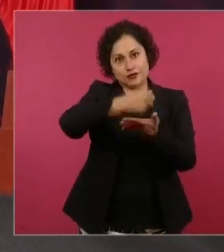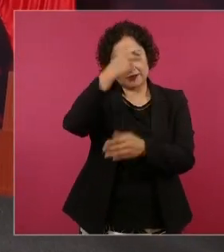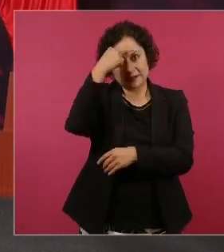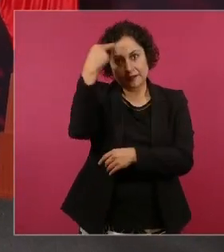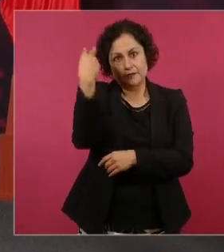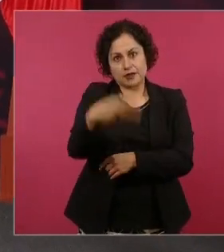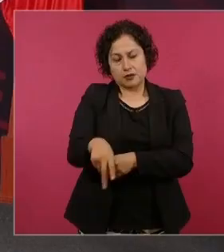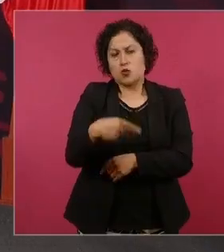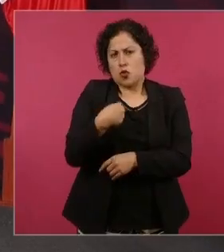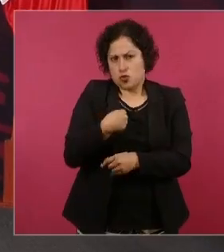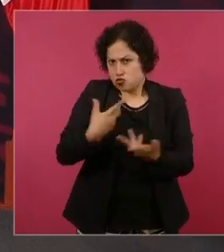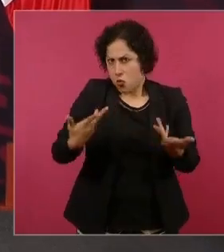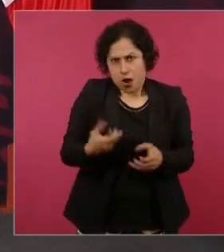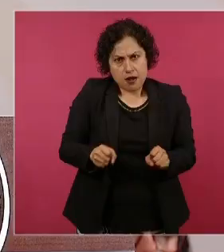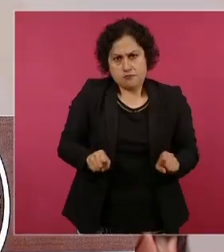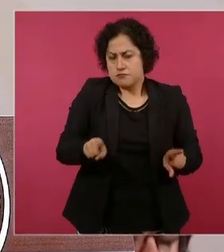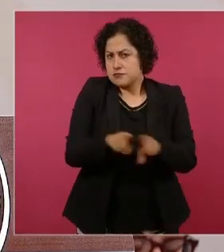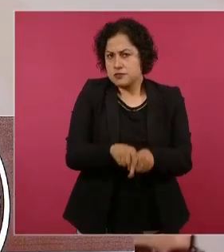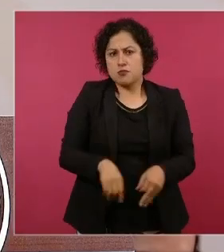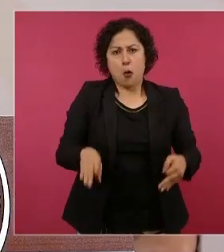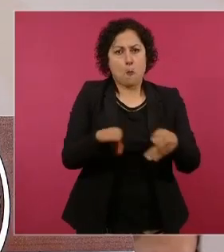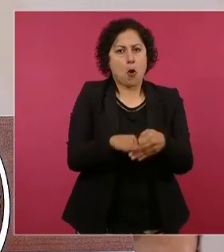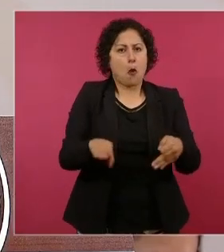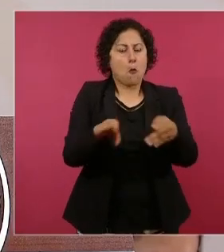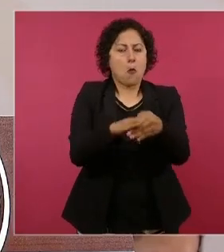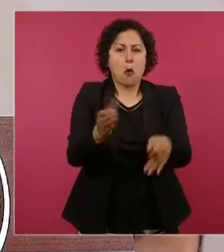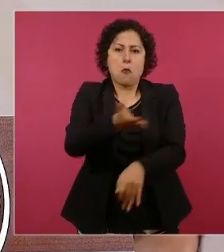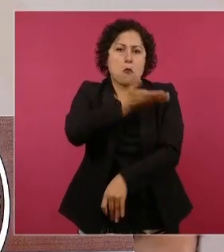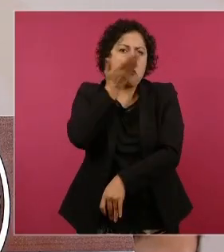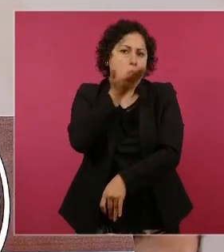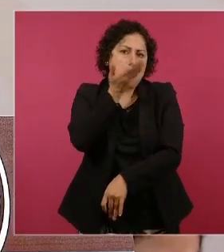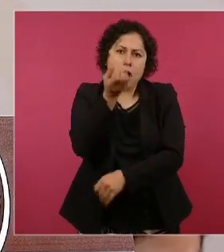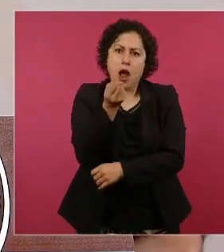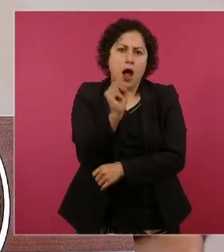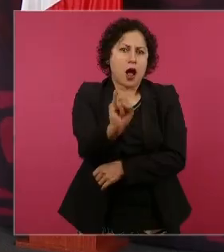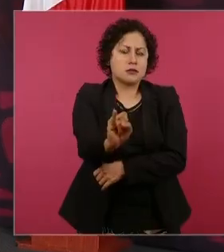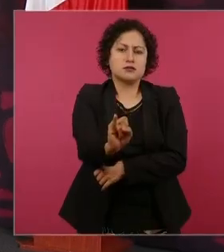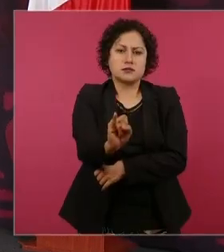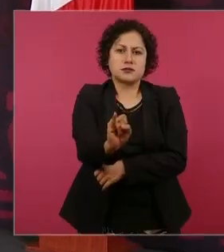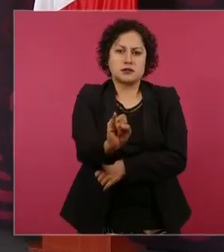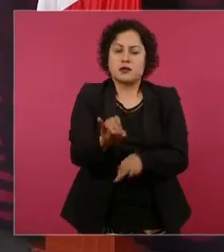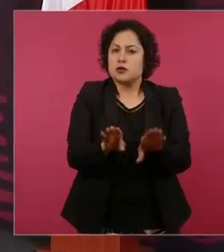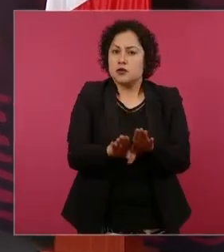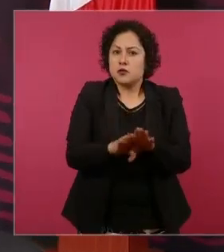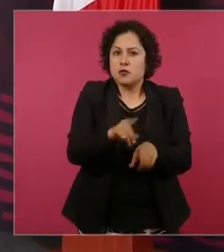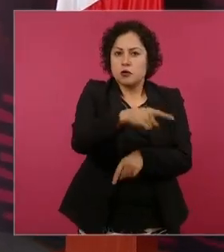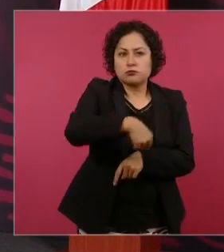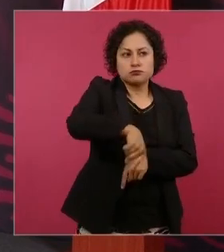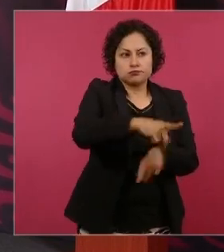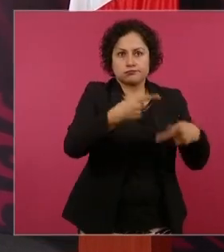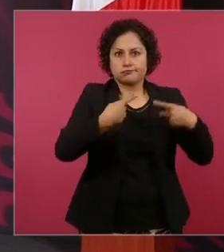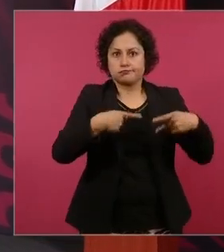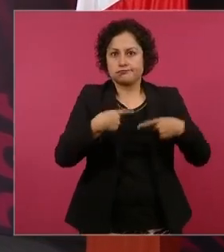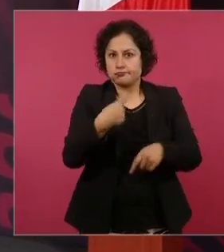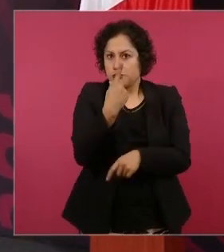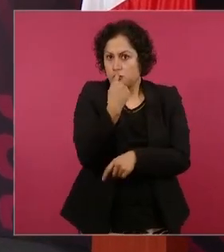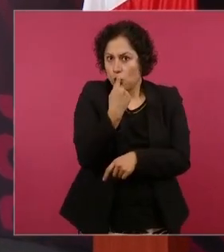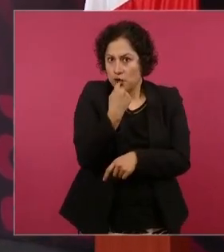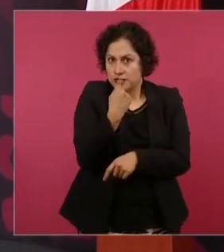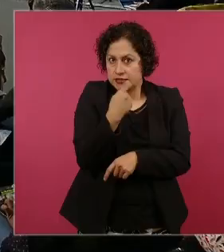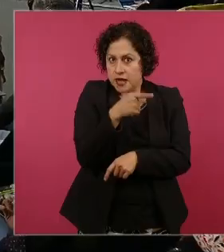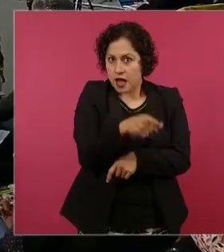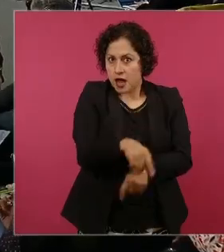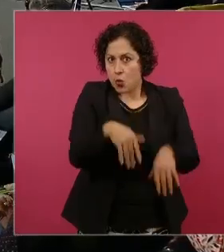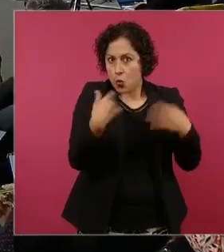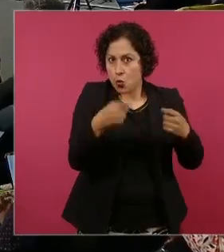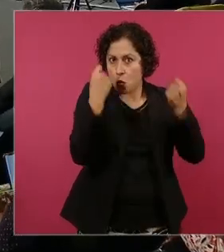periódicamente se hacía lo mismo, se reconocía a los policías más